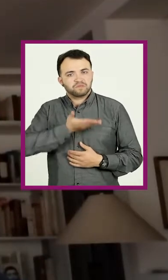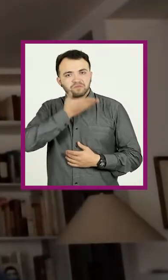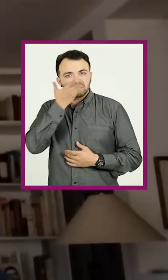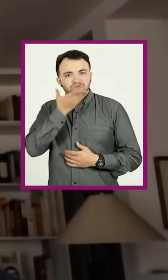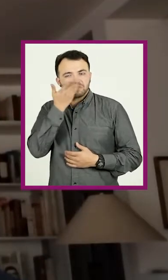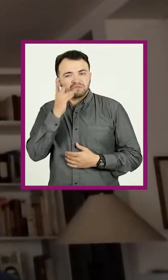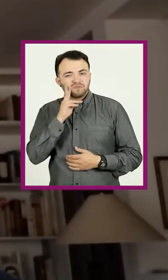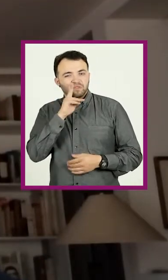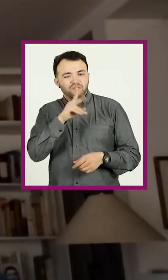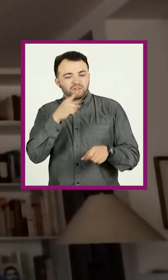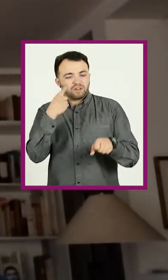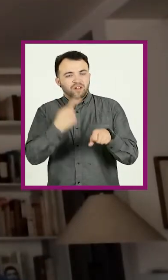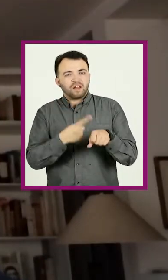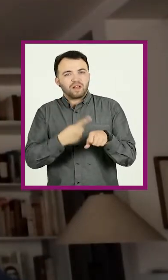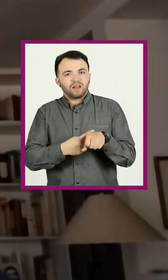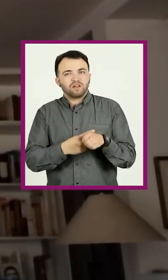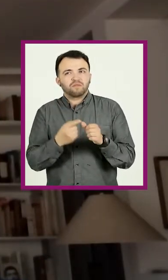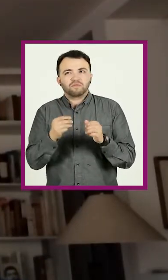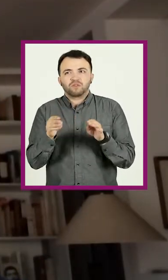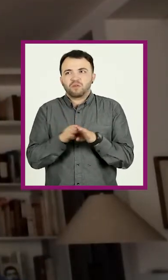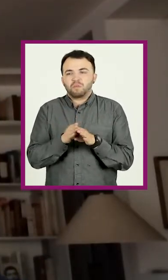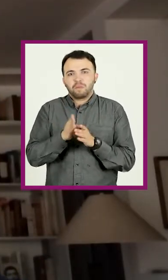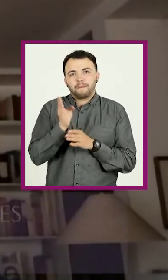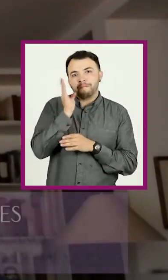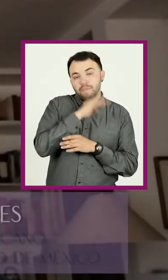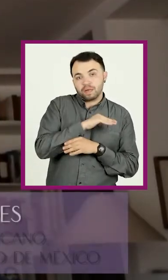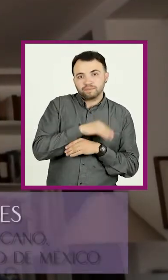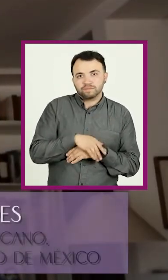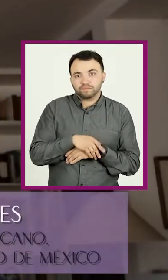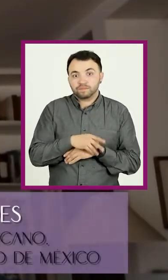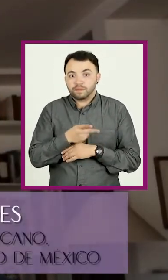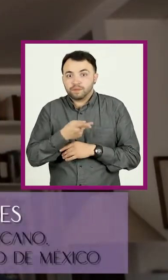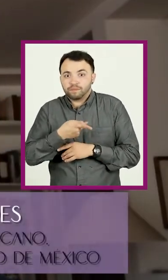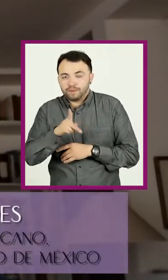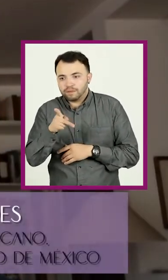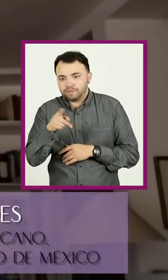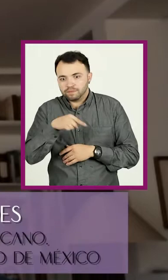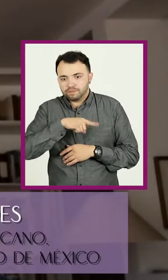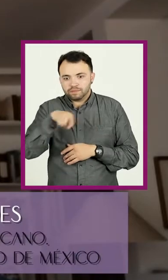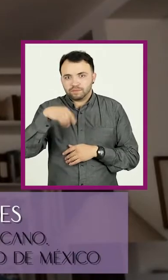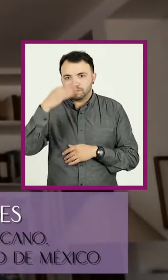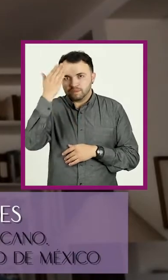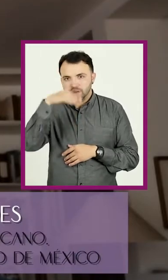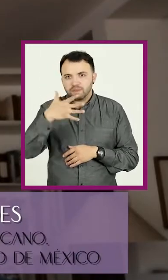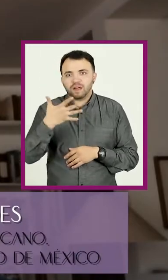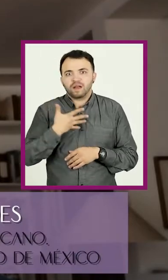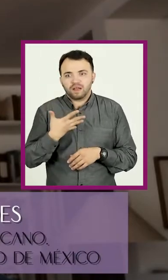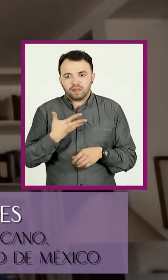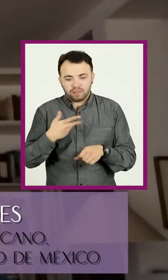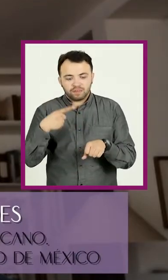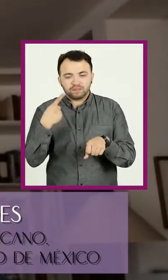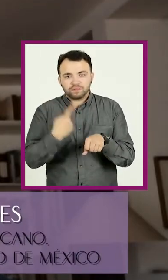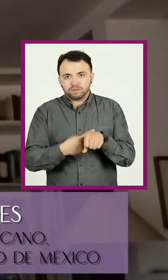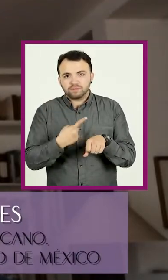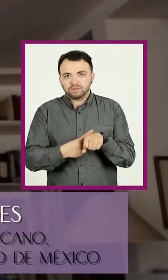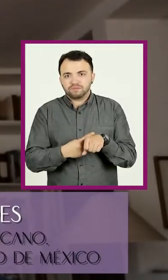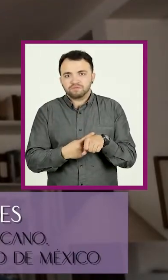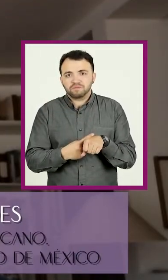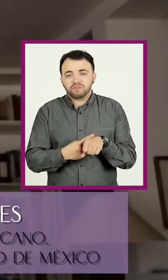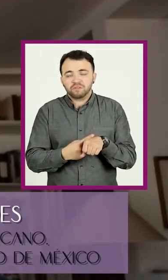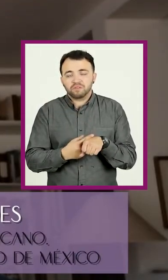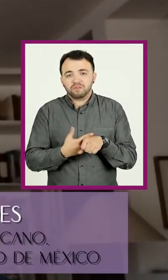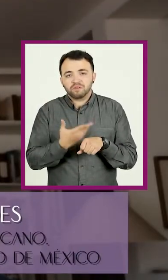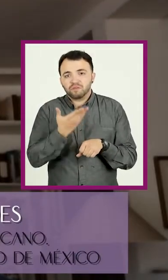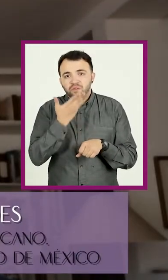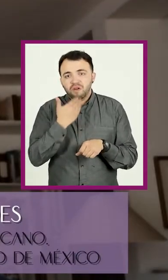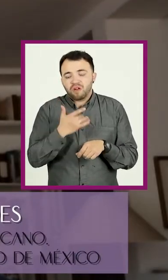Acostumbramos ver la enfermedad como un mal, pero sabemos que hay enfermedades que son